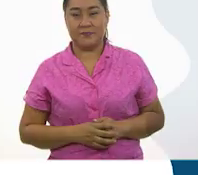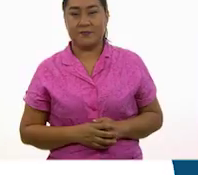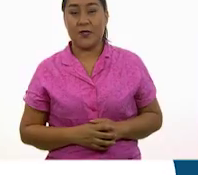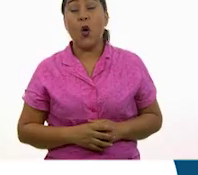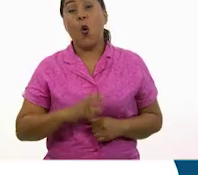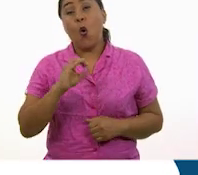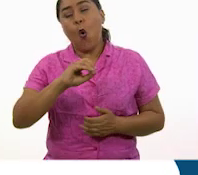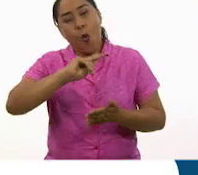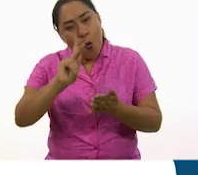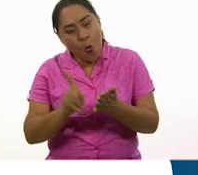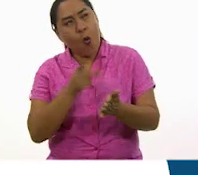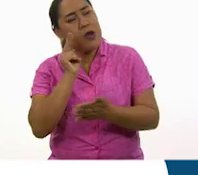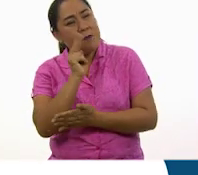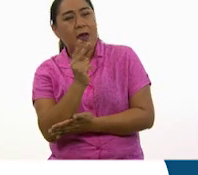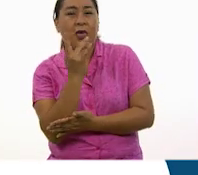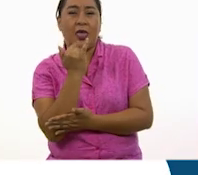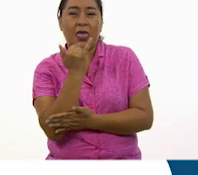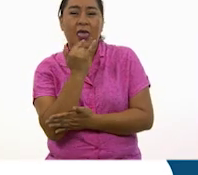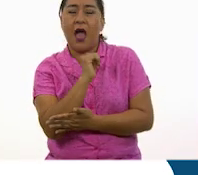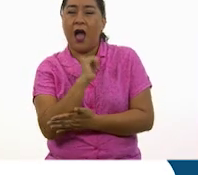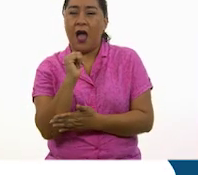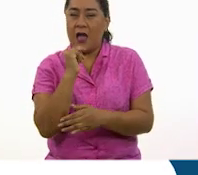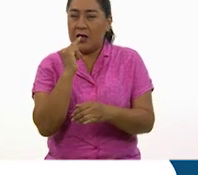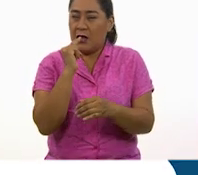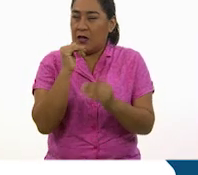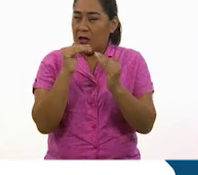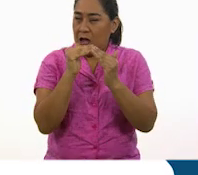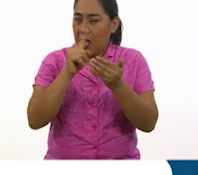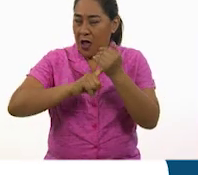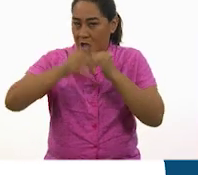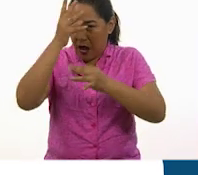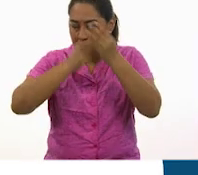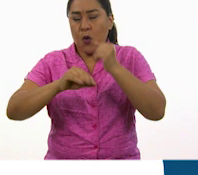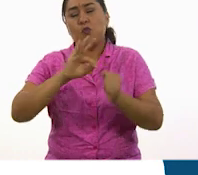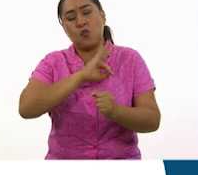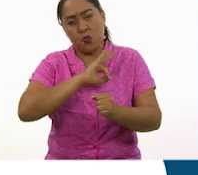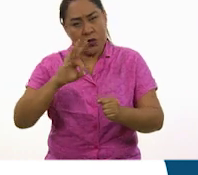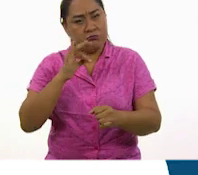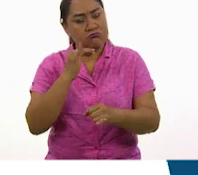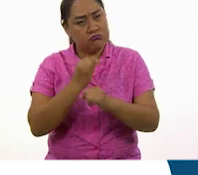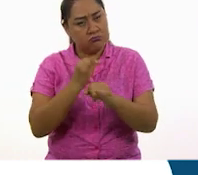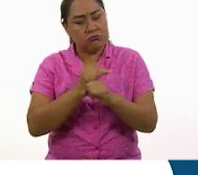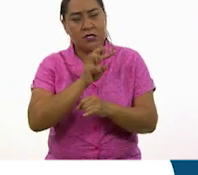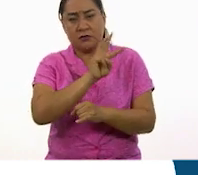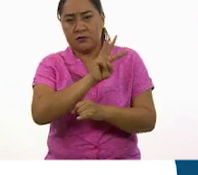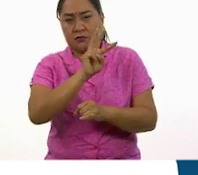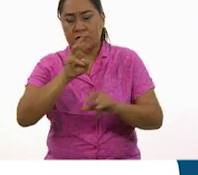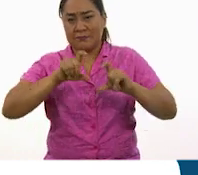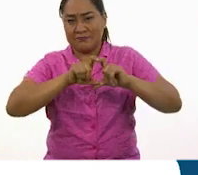¿Quieres volver a ver los programas de Aprende en Casa? Los puedes encontrar en la siguiente liga,